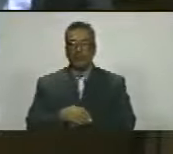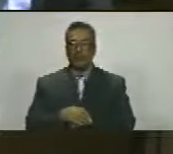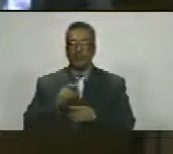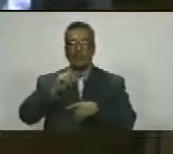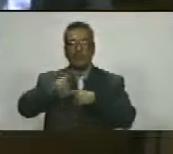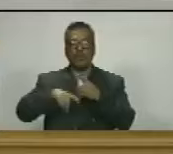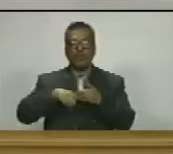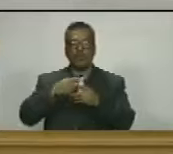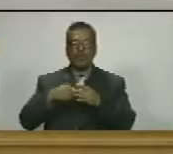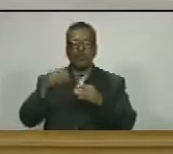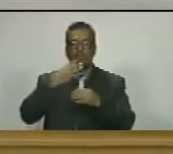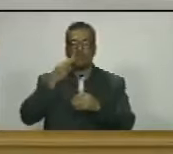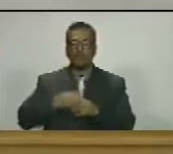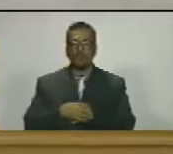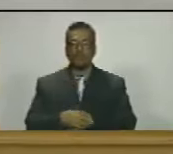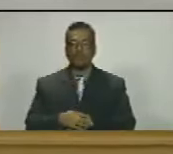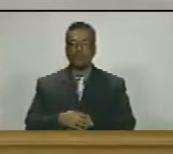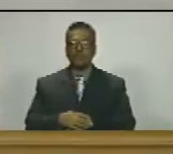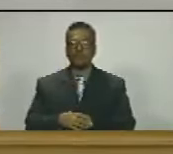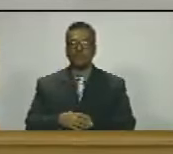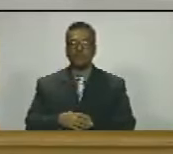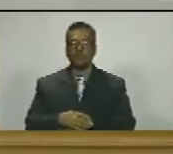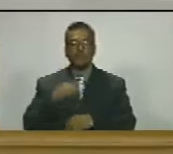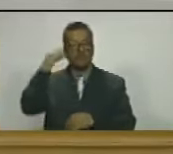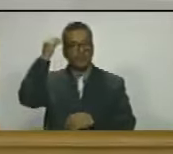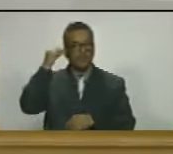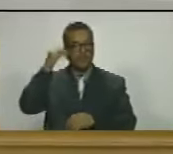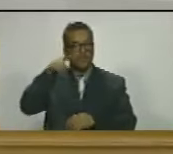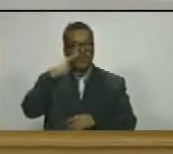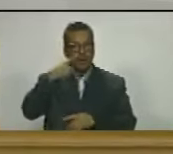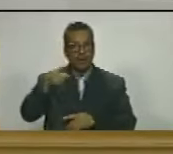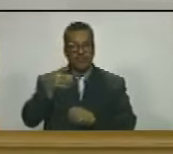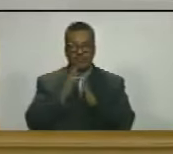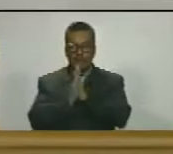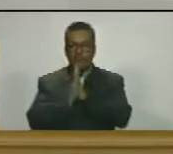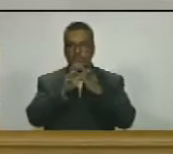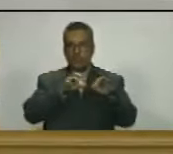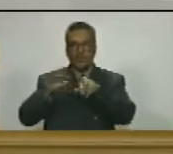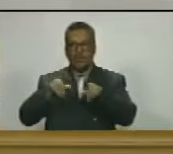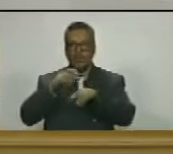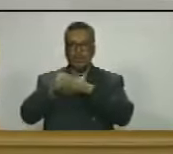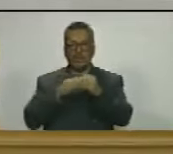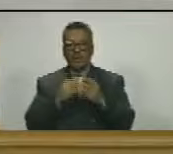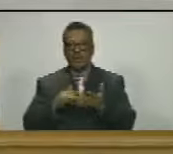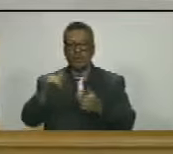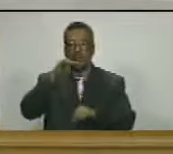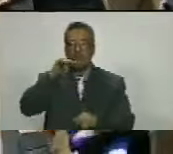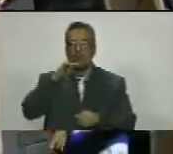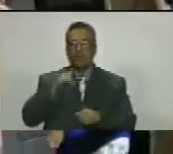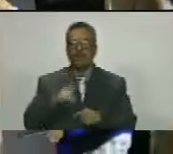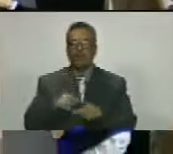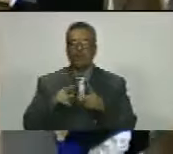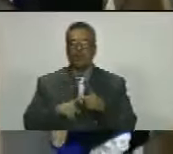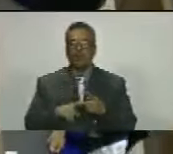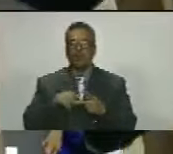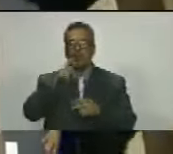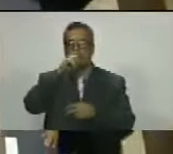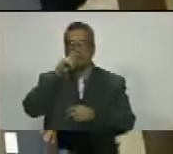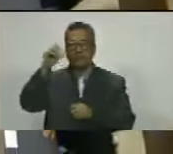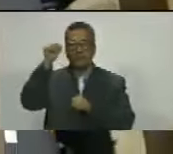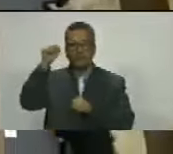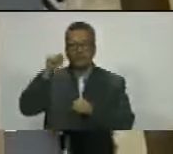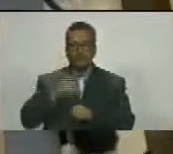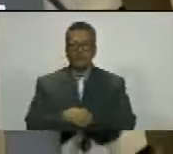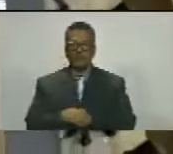mayoría calificada evidente en consecuencia por favor secretaria sírvanse informar al ciudadano nicolás